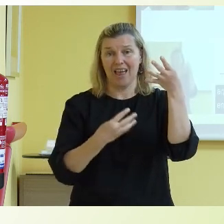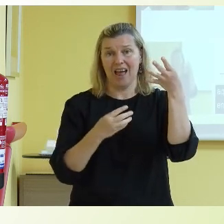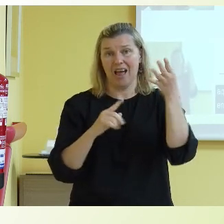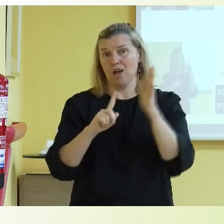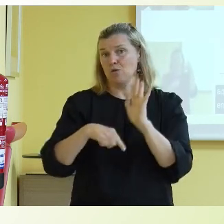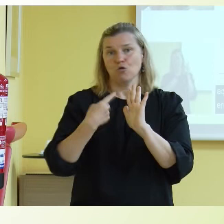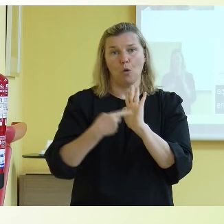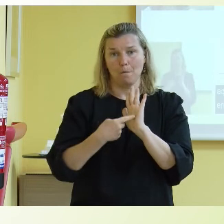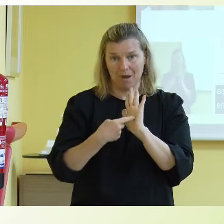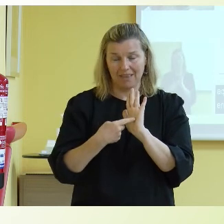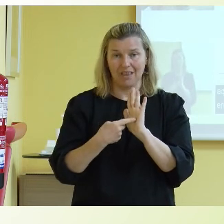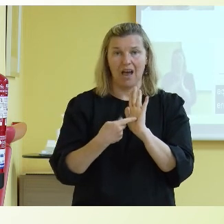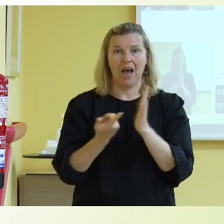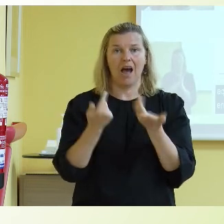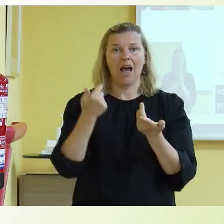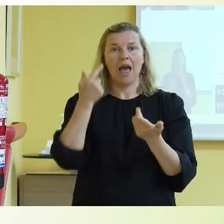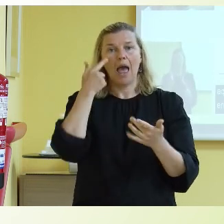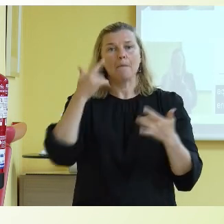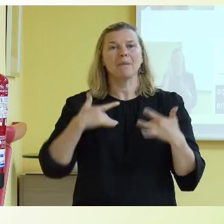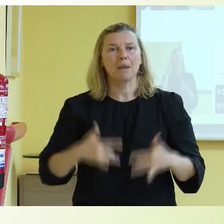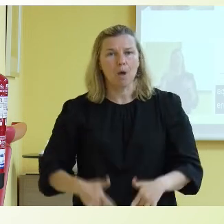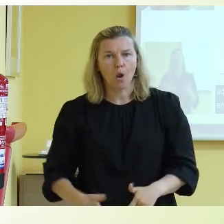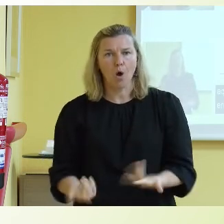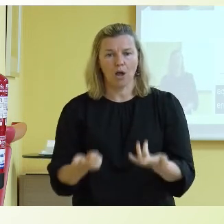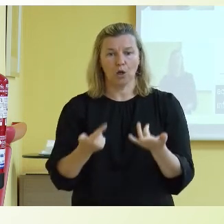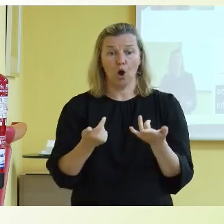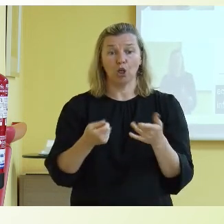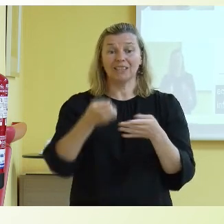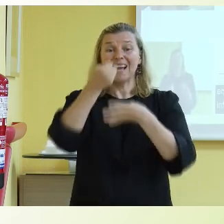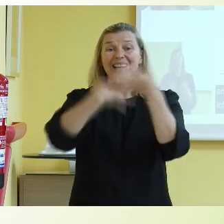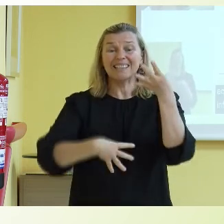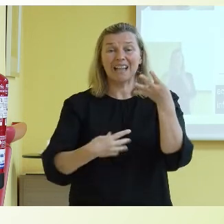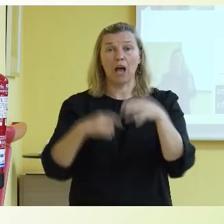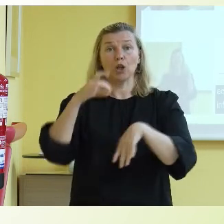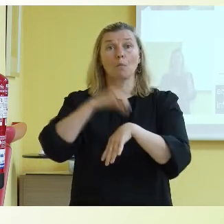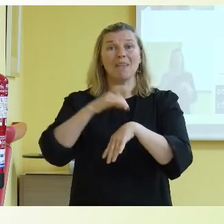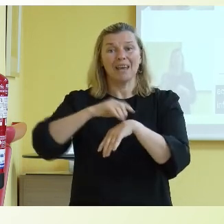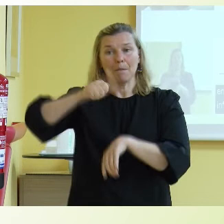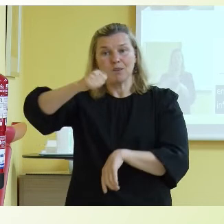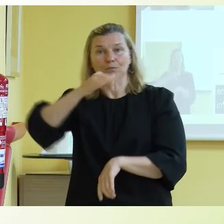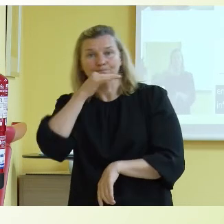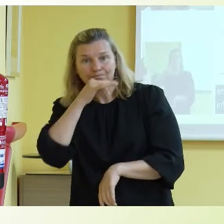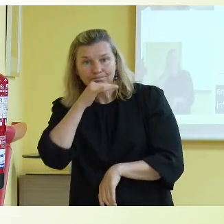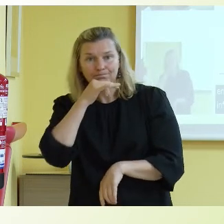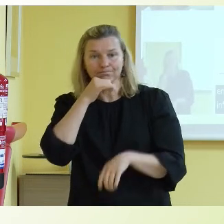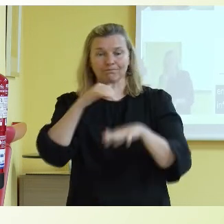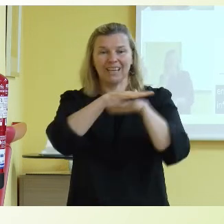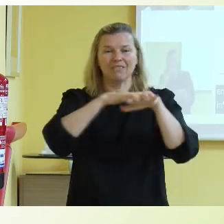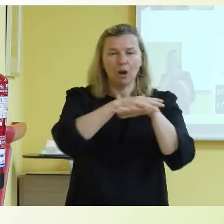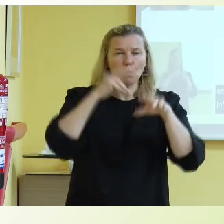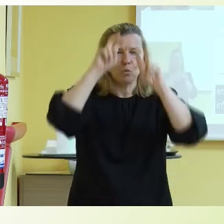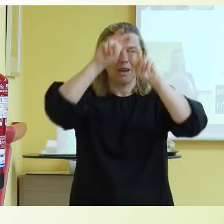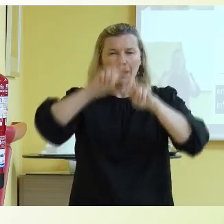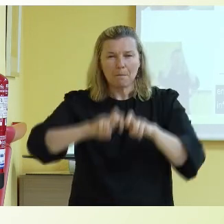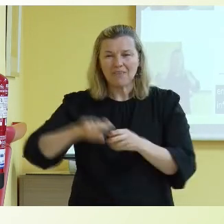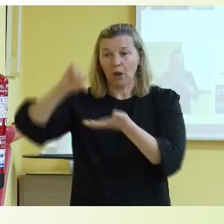informes sobre datos epidemiológicos, un listado de medicamentos huérfanos, un inventario de registros y de infraestructuras de investigación a